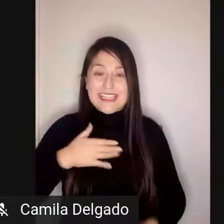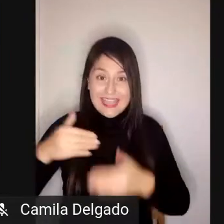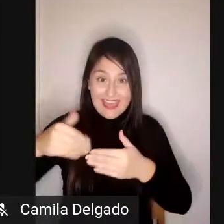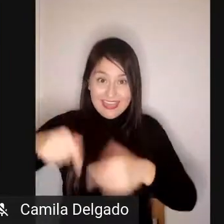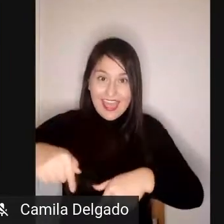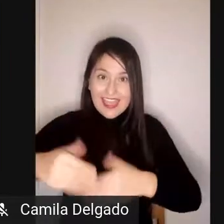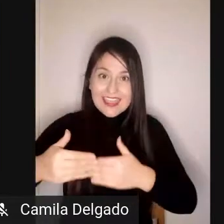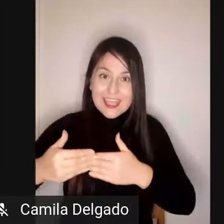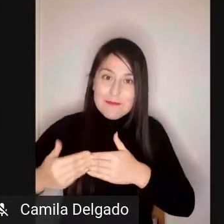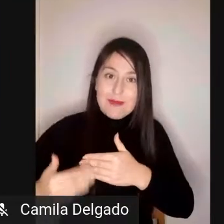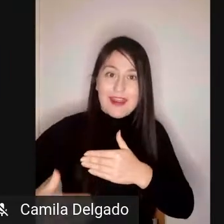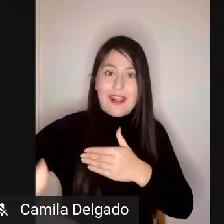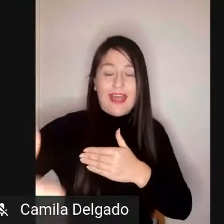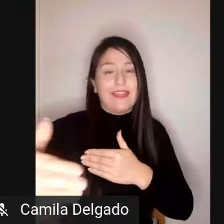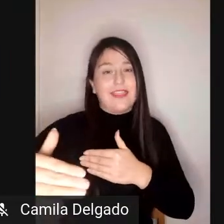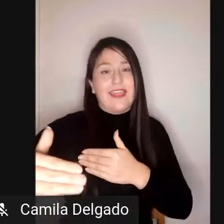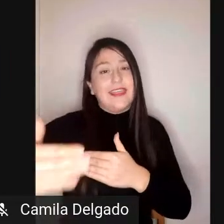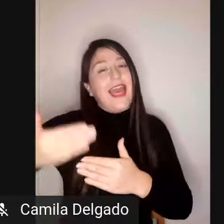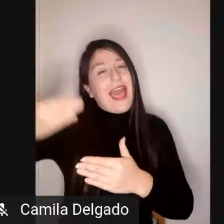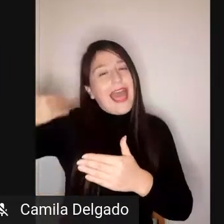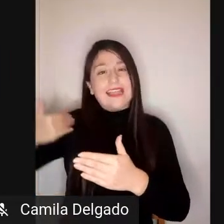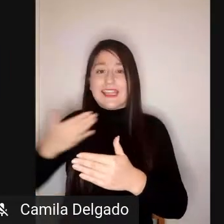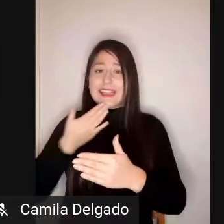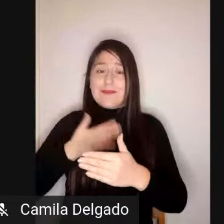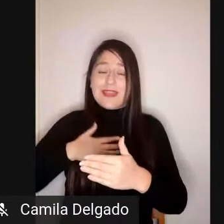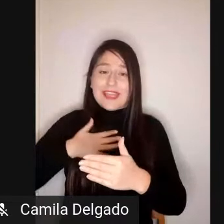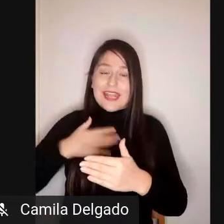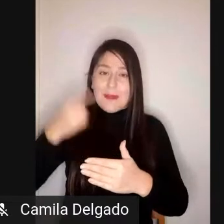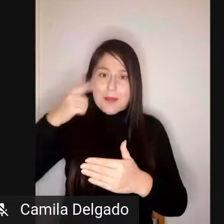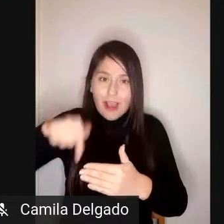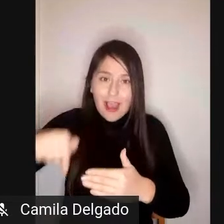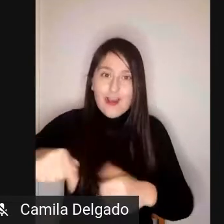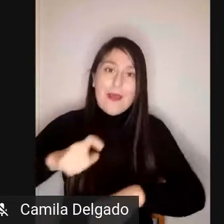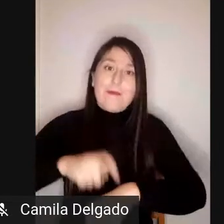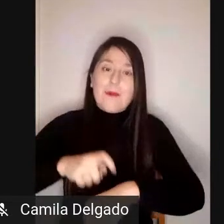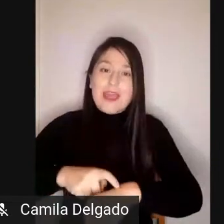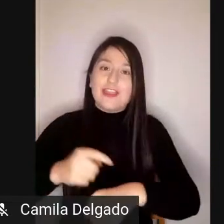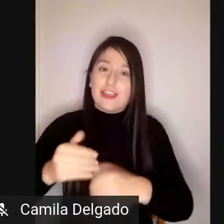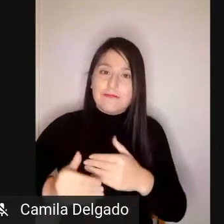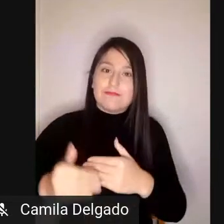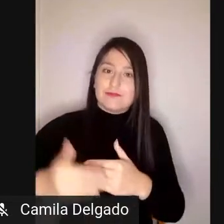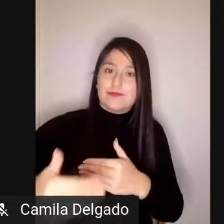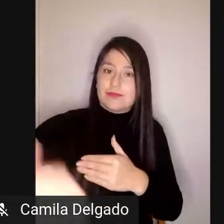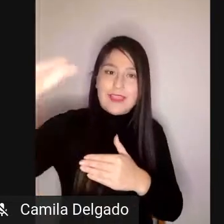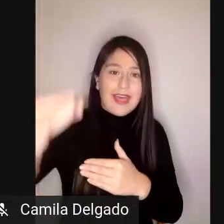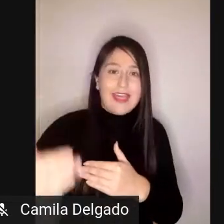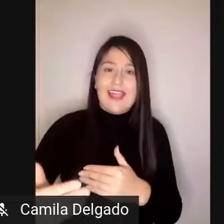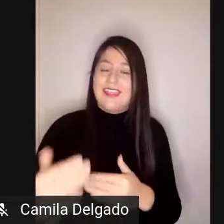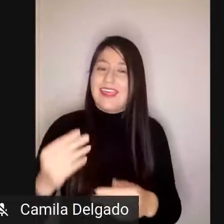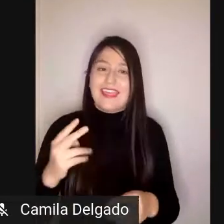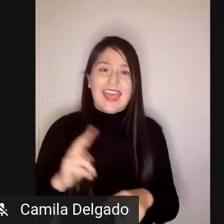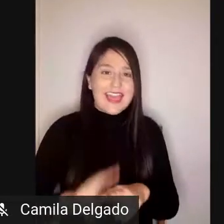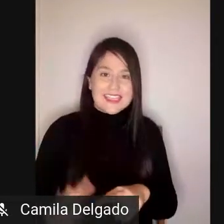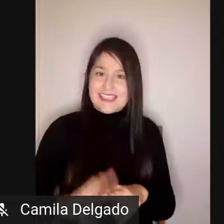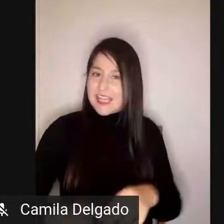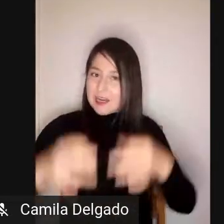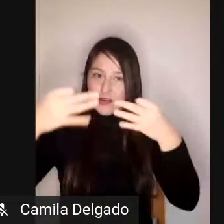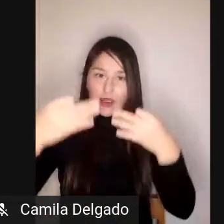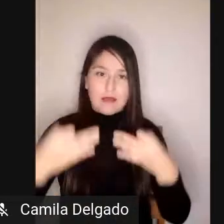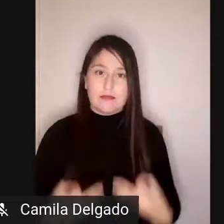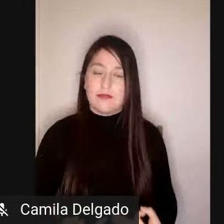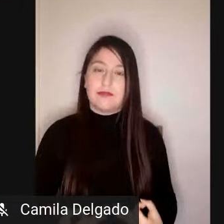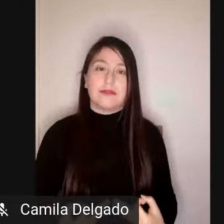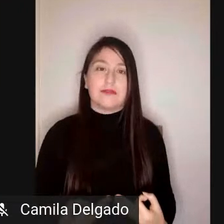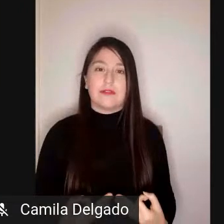mucho antes, pero ahora creo que es el momento de empezar a aplicarlo, de llevarlo a la práctica, y yo creo que, por lo menos de la gente